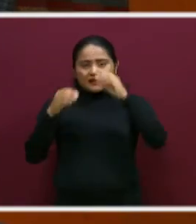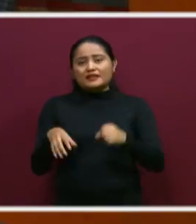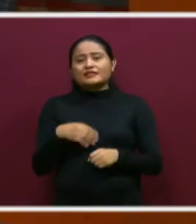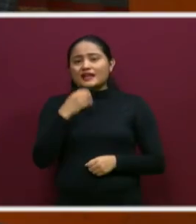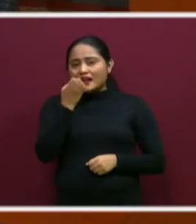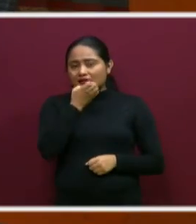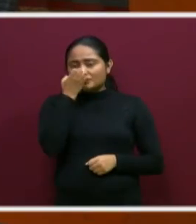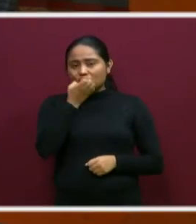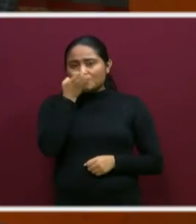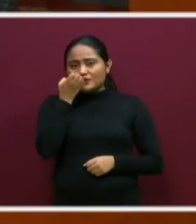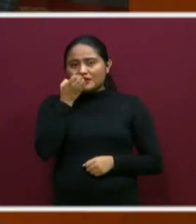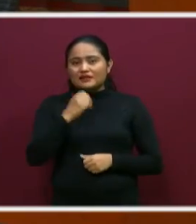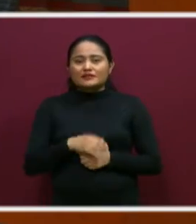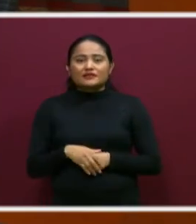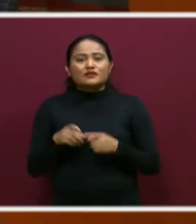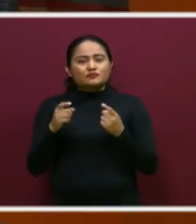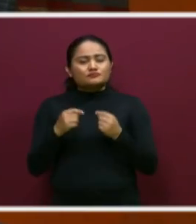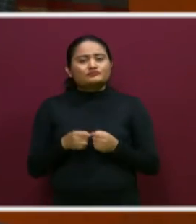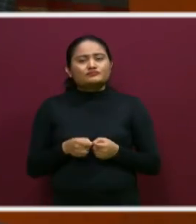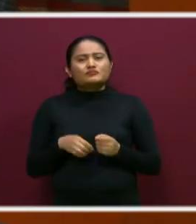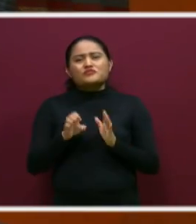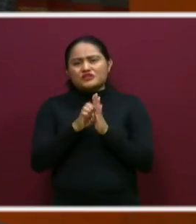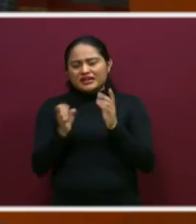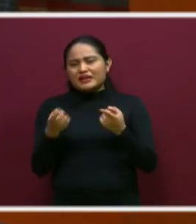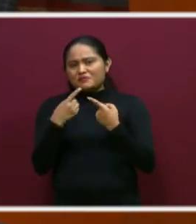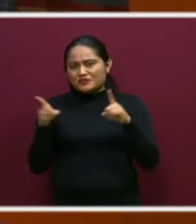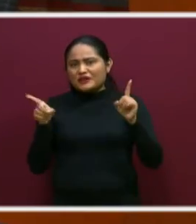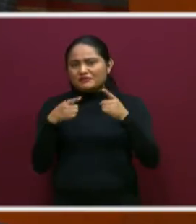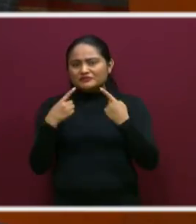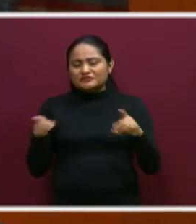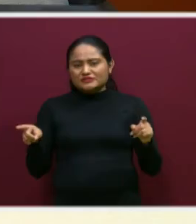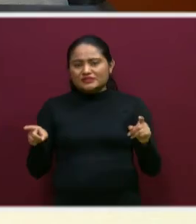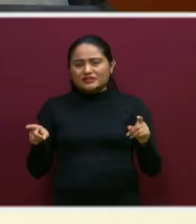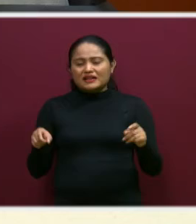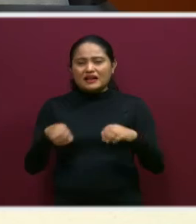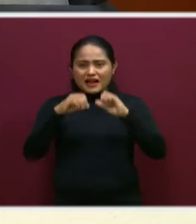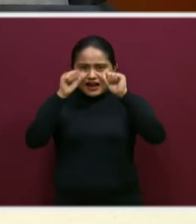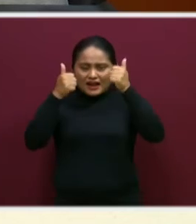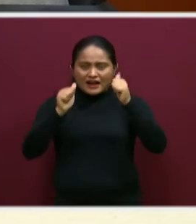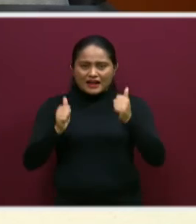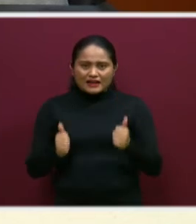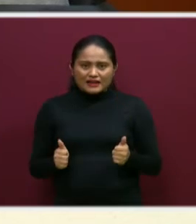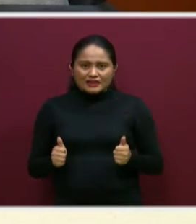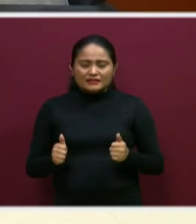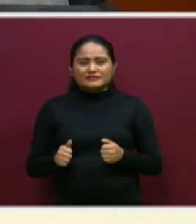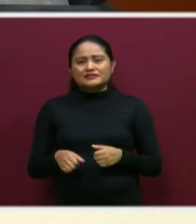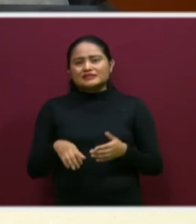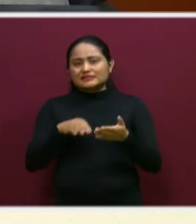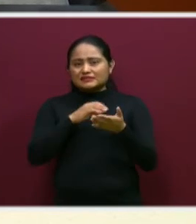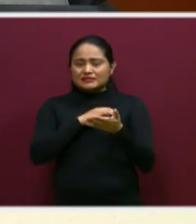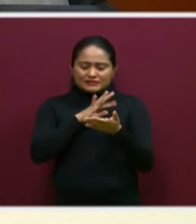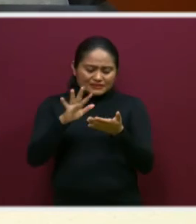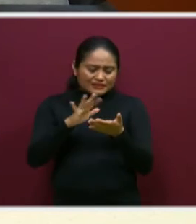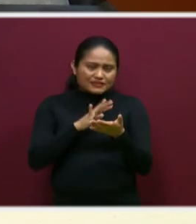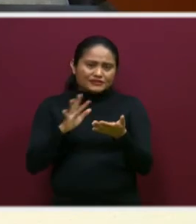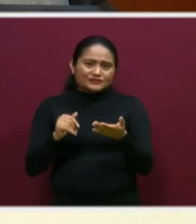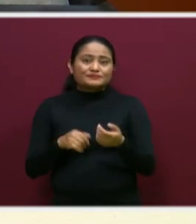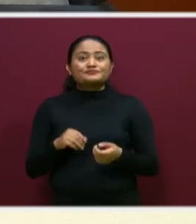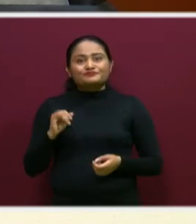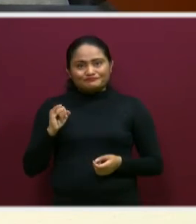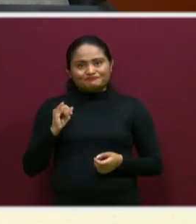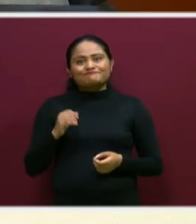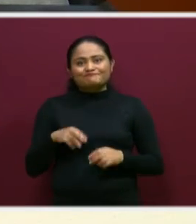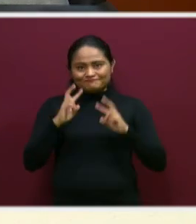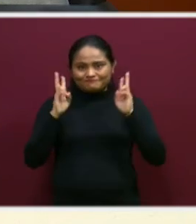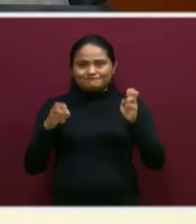tanto en música como en artes plásticas con literatura claro temas sumamente interesantes y bueno pues